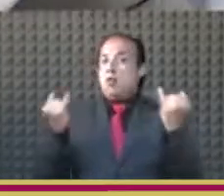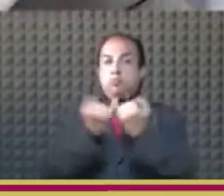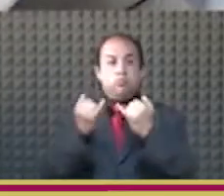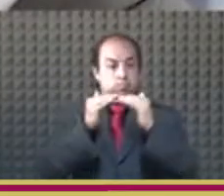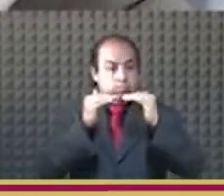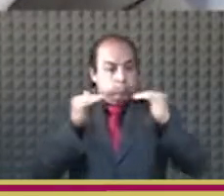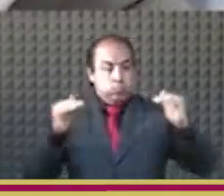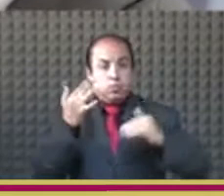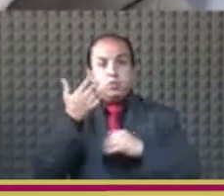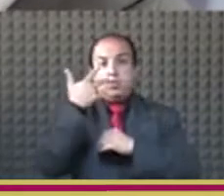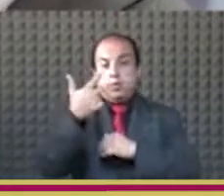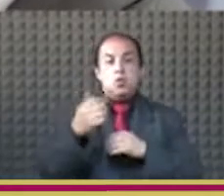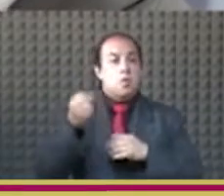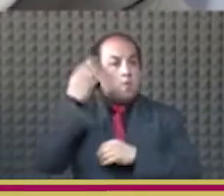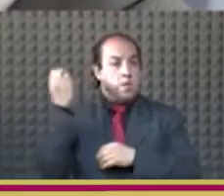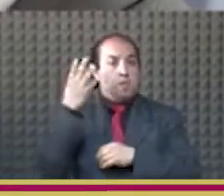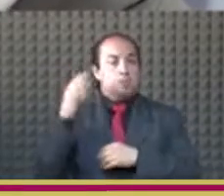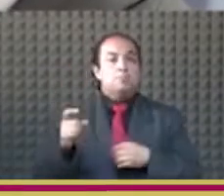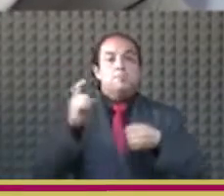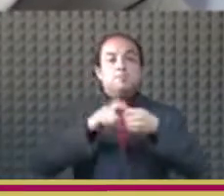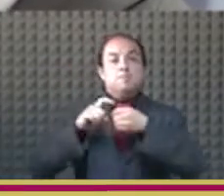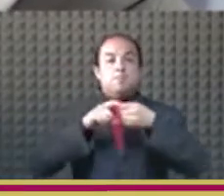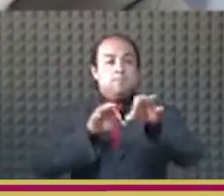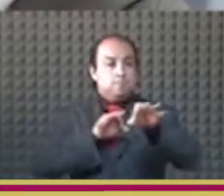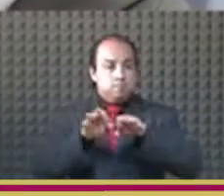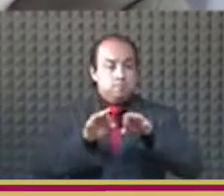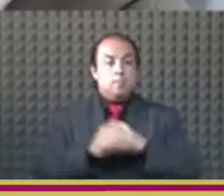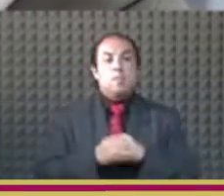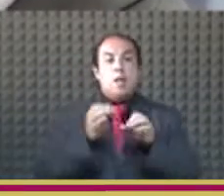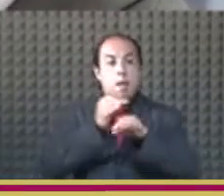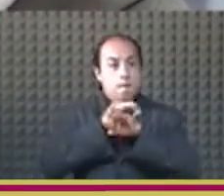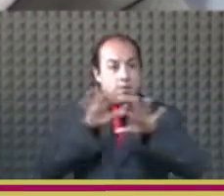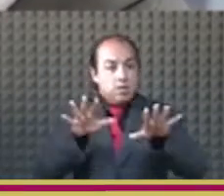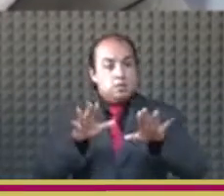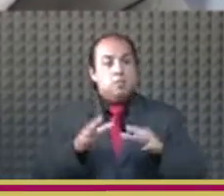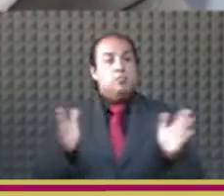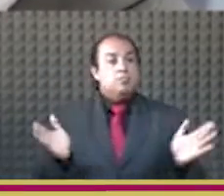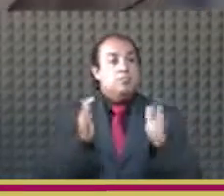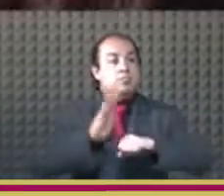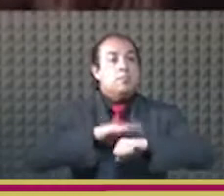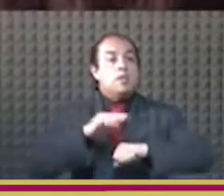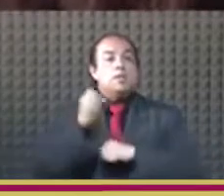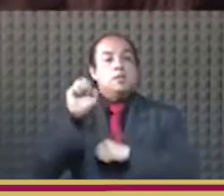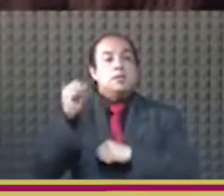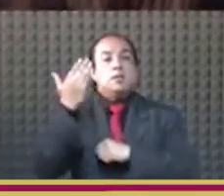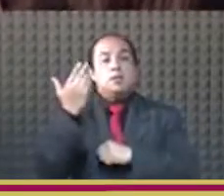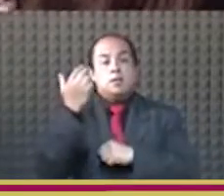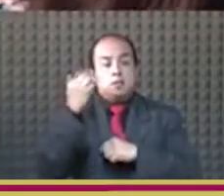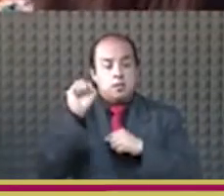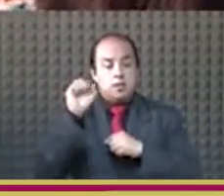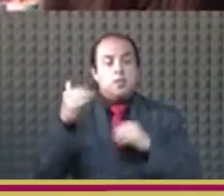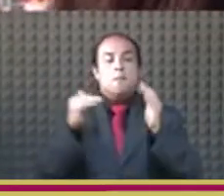simultánea 58 eventos de vinculación laboral, donde se promoverán más de 60 mil vacantes en todo el